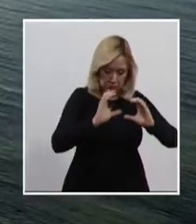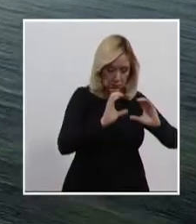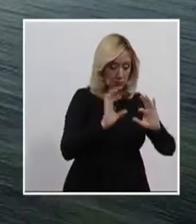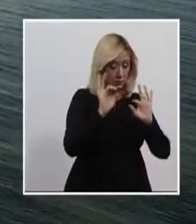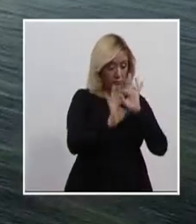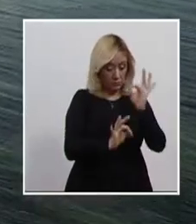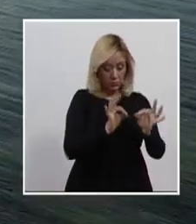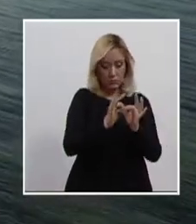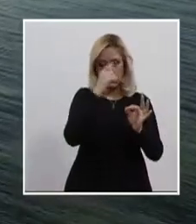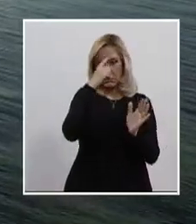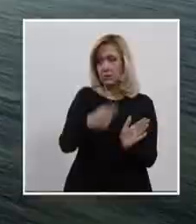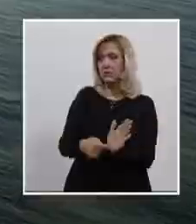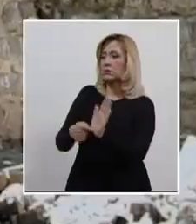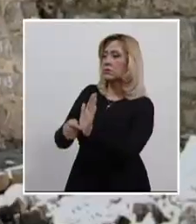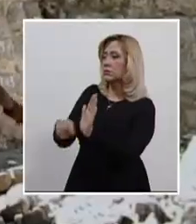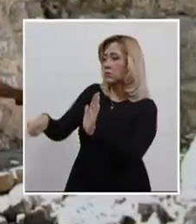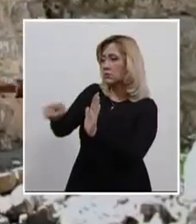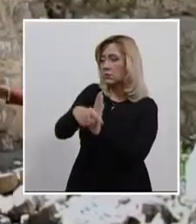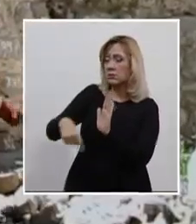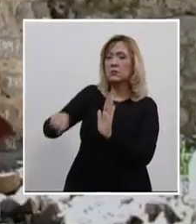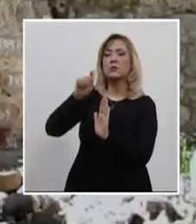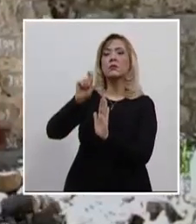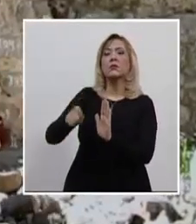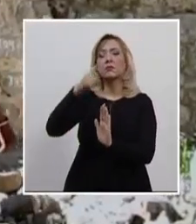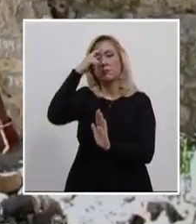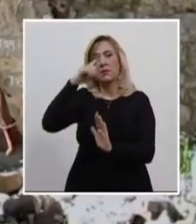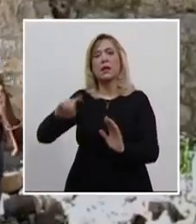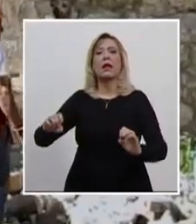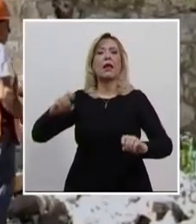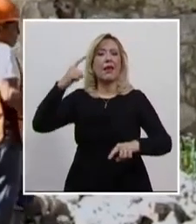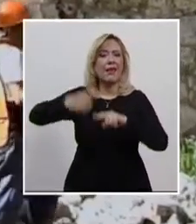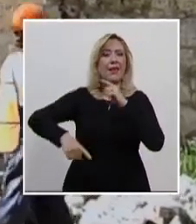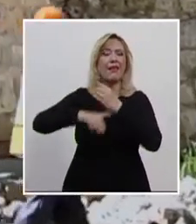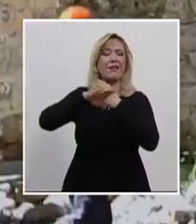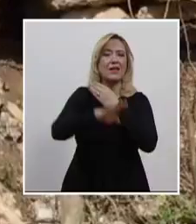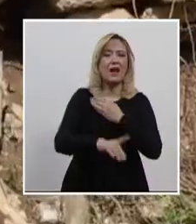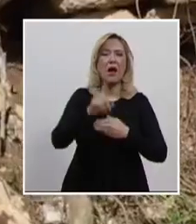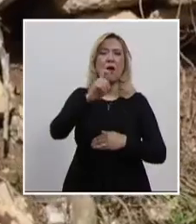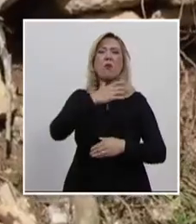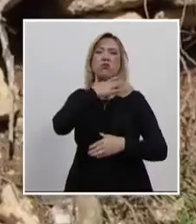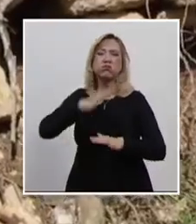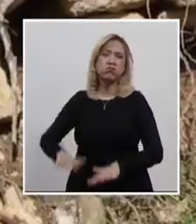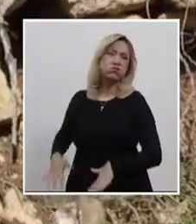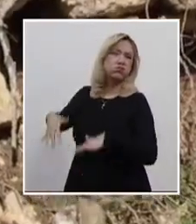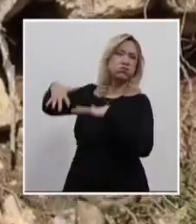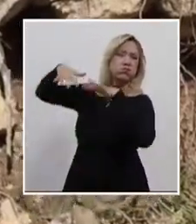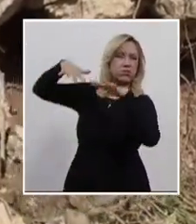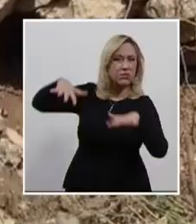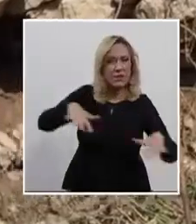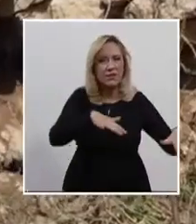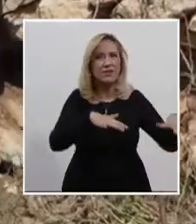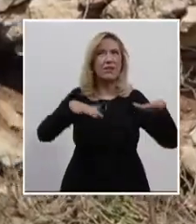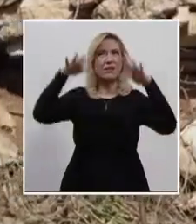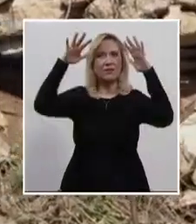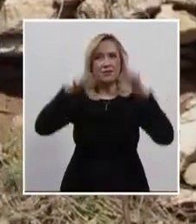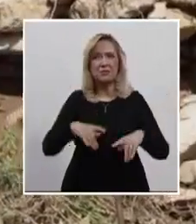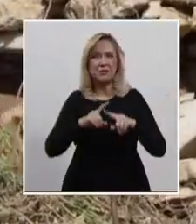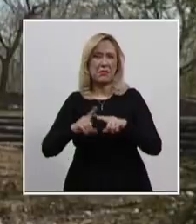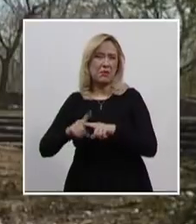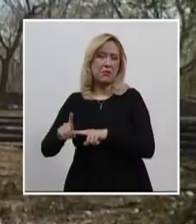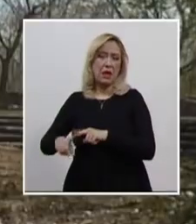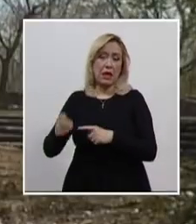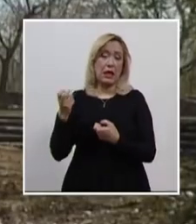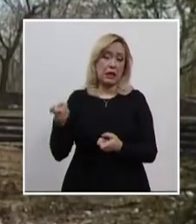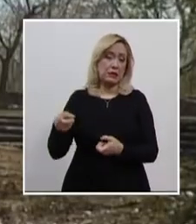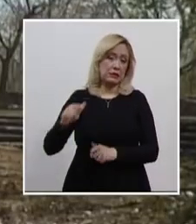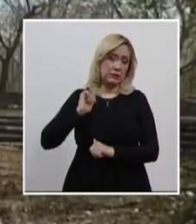lo sometan a la consideración del Centro Nacional de Prevención de Desastres. Para el canal del Poder Judicial de la Federación,